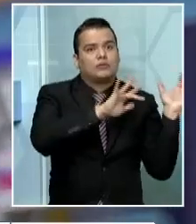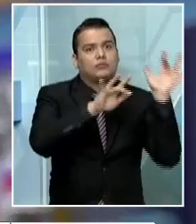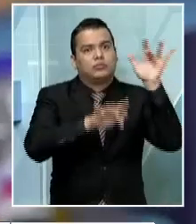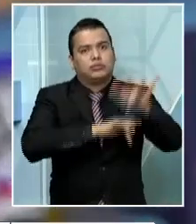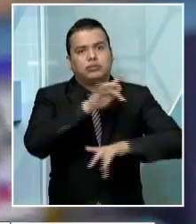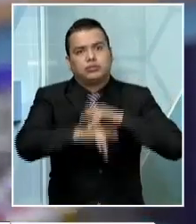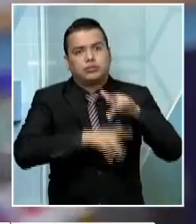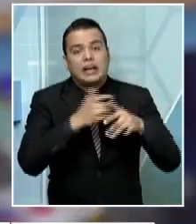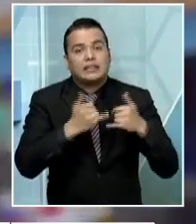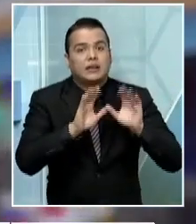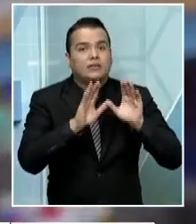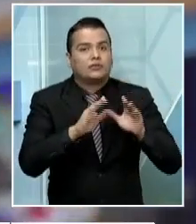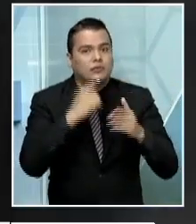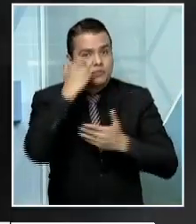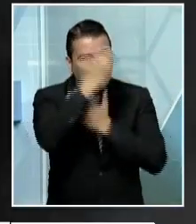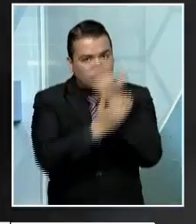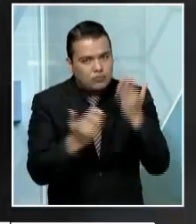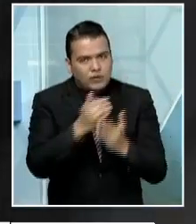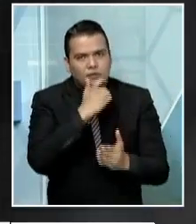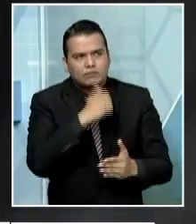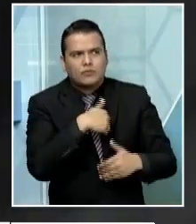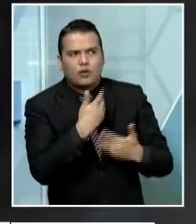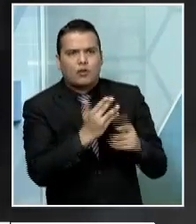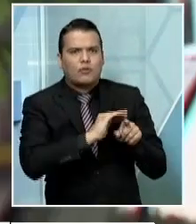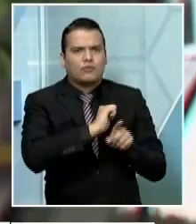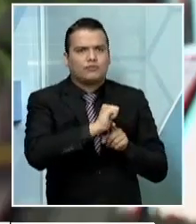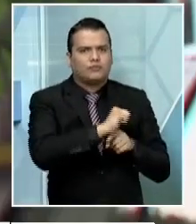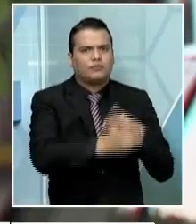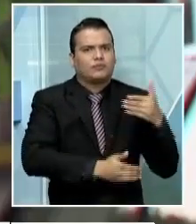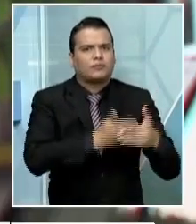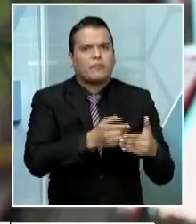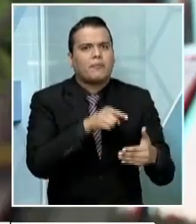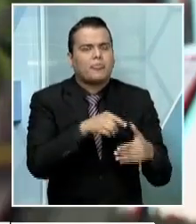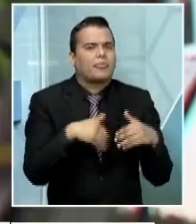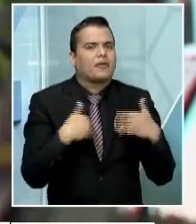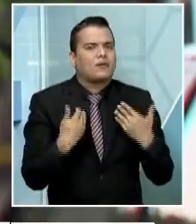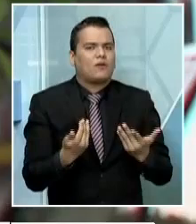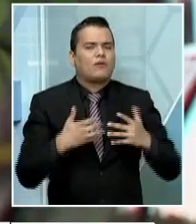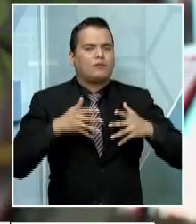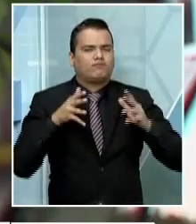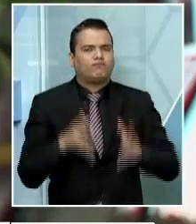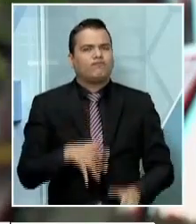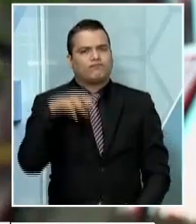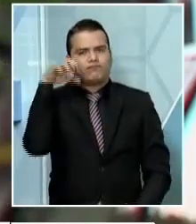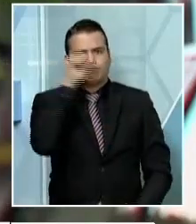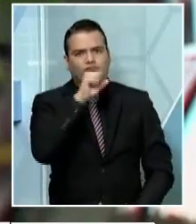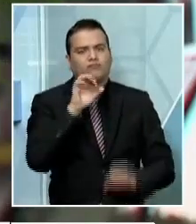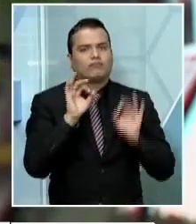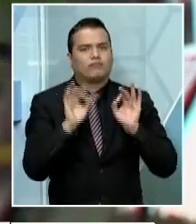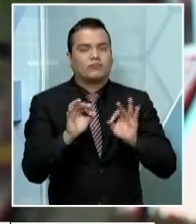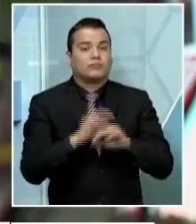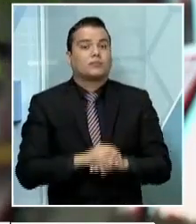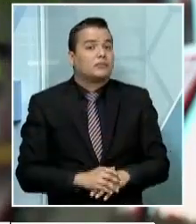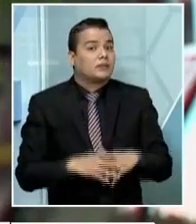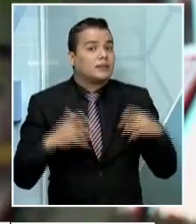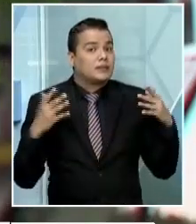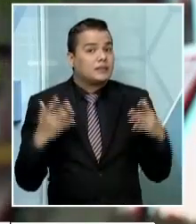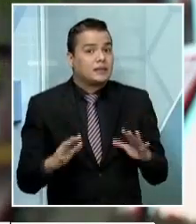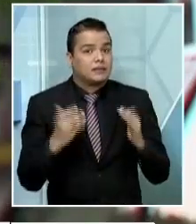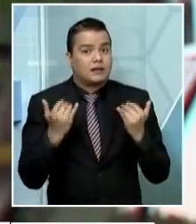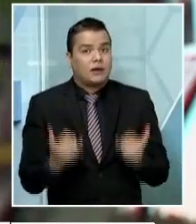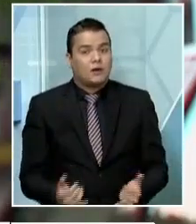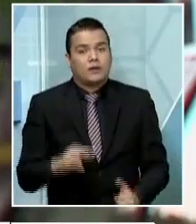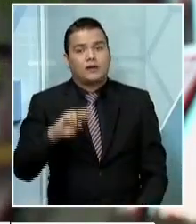Esto lo utilizamos a manera de piloto para entender cómo las instituciones podían prepararse para el regreso. En este